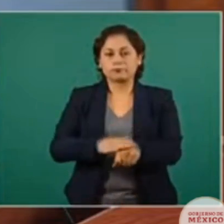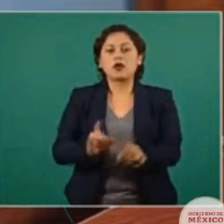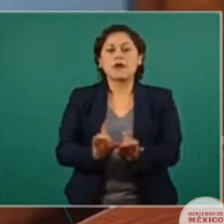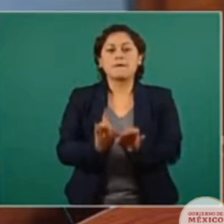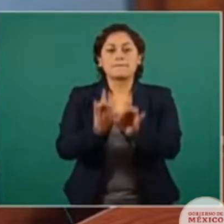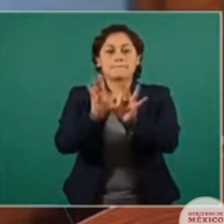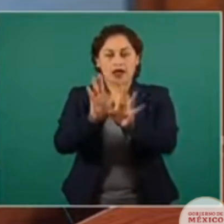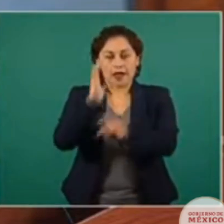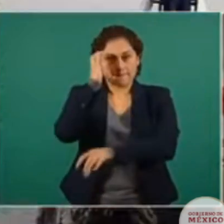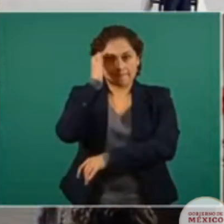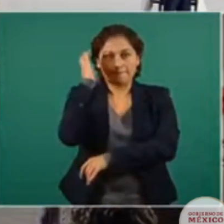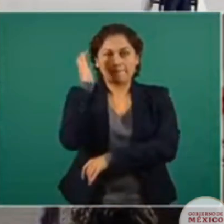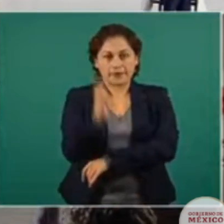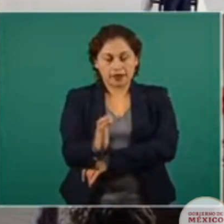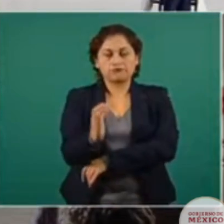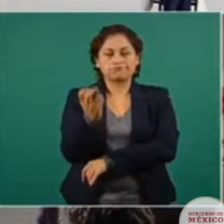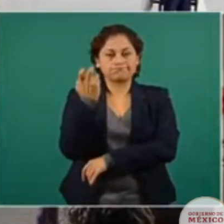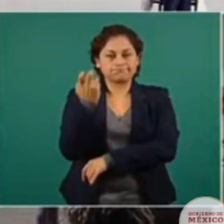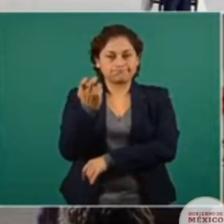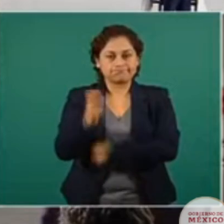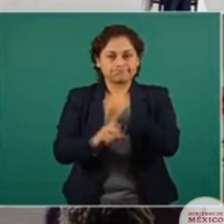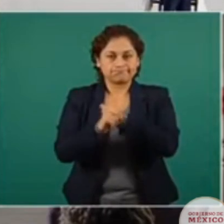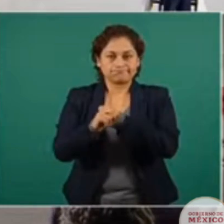que los provocaron.